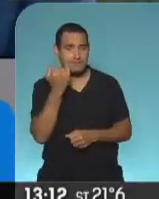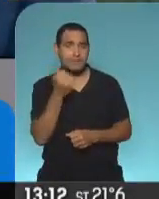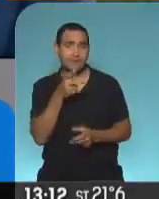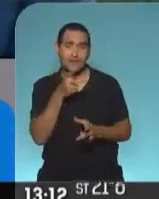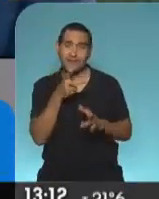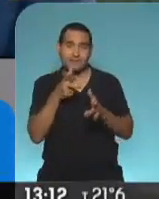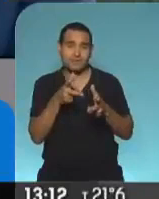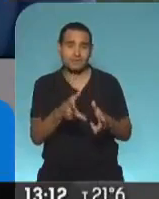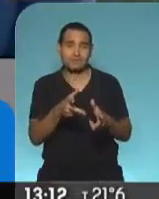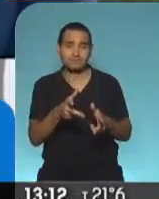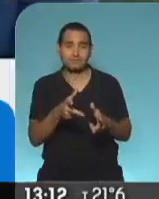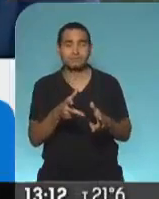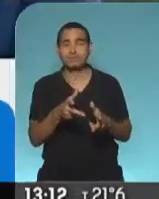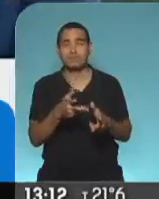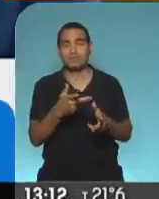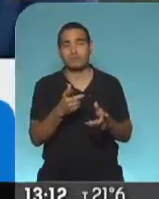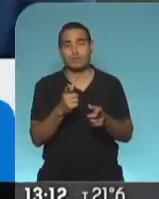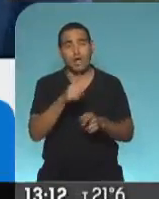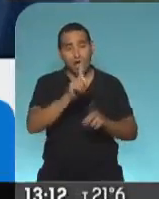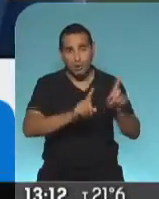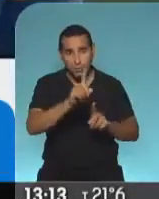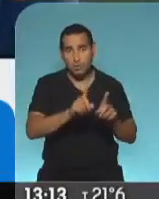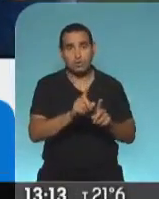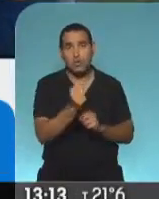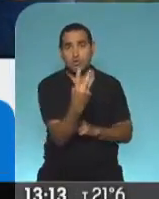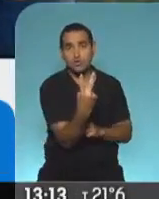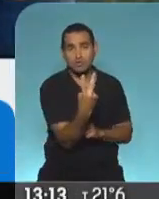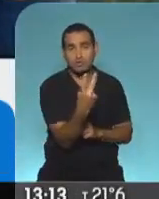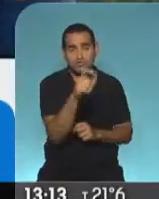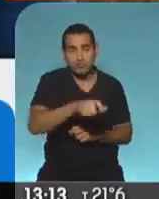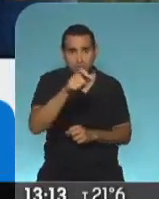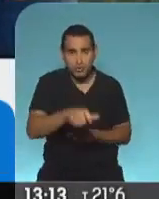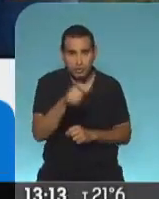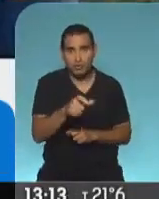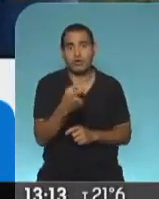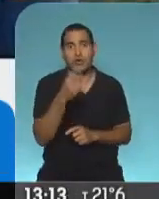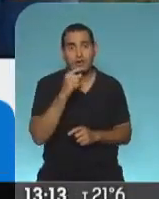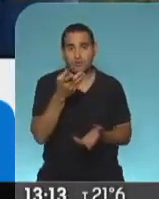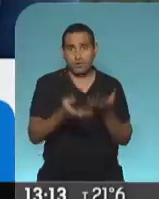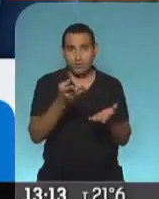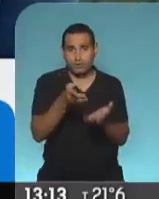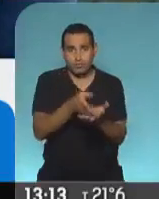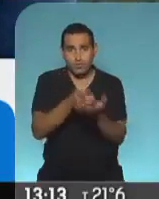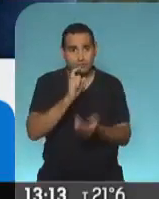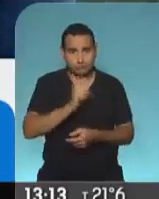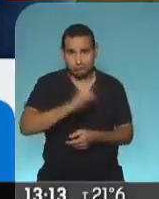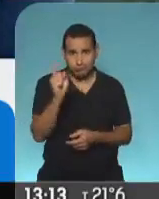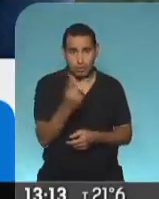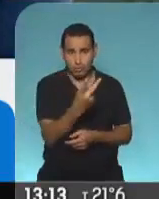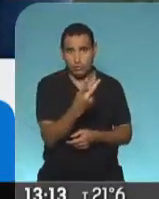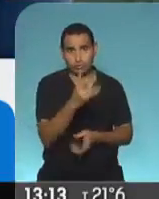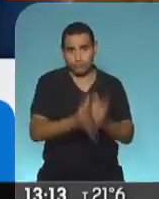ha determinado la prisión domiciliaria de 2 responsables por delitos de lesa humanidad, de 2